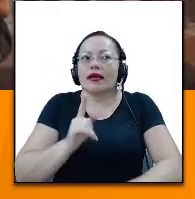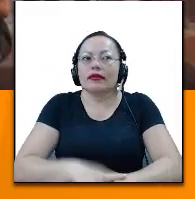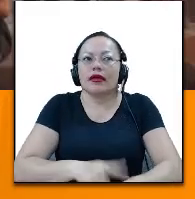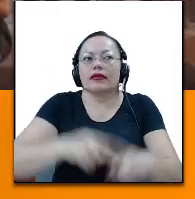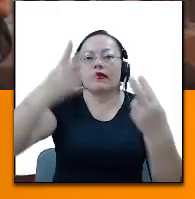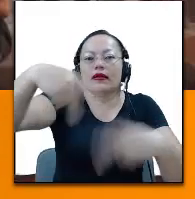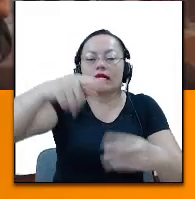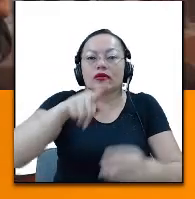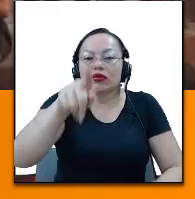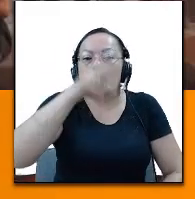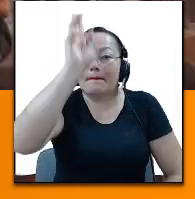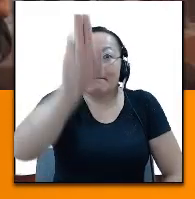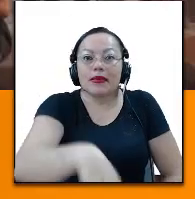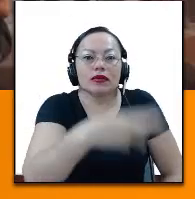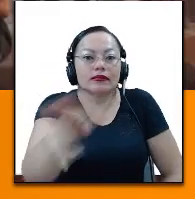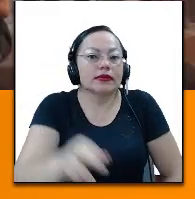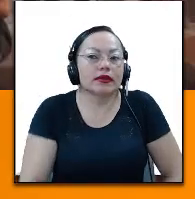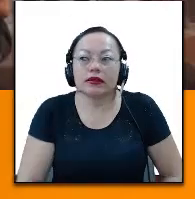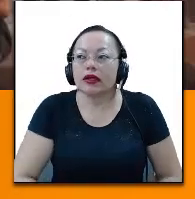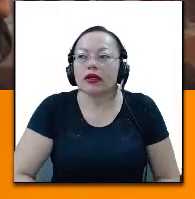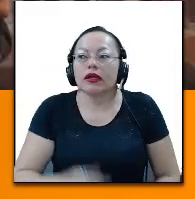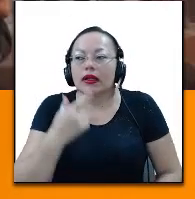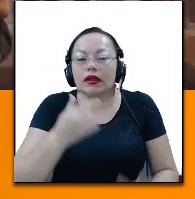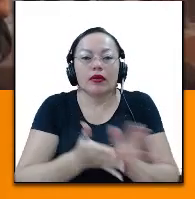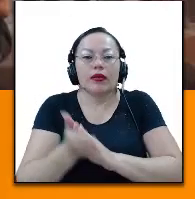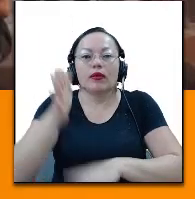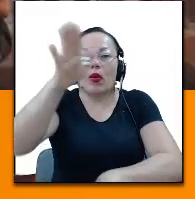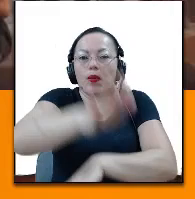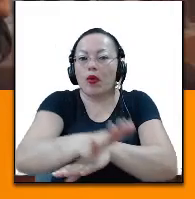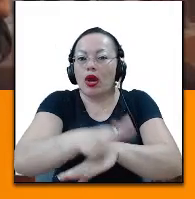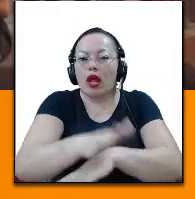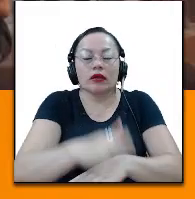no puede tomar en el horario de la tarde,